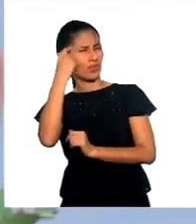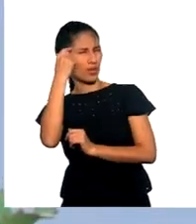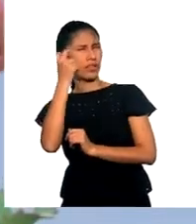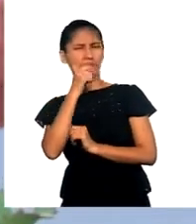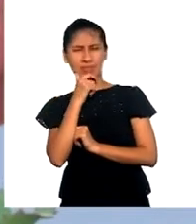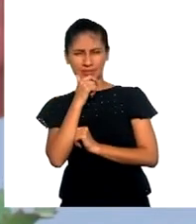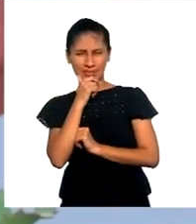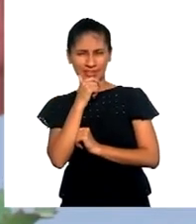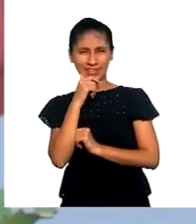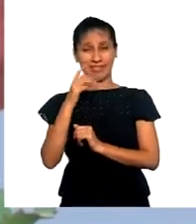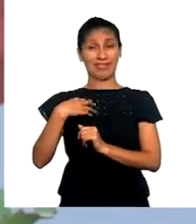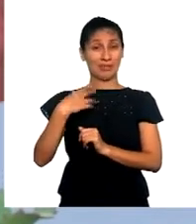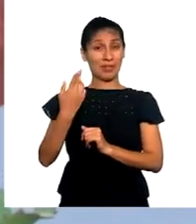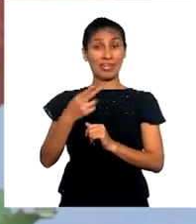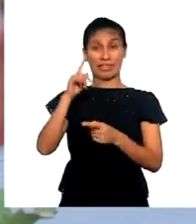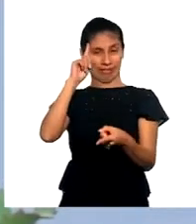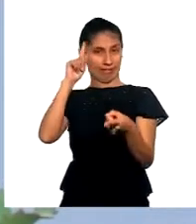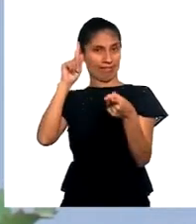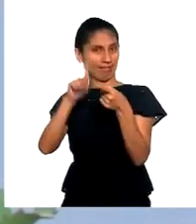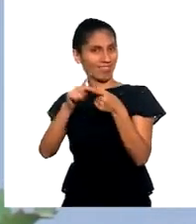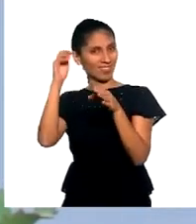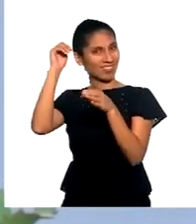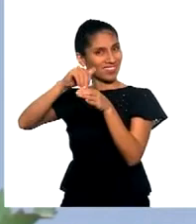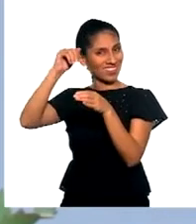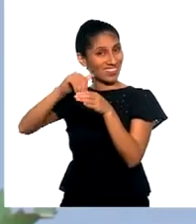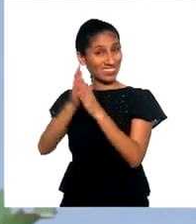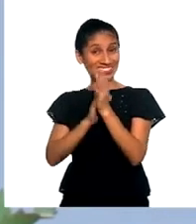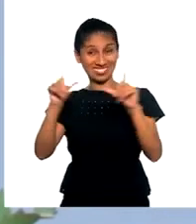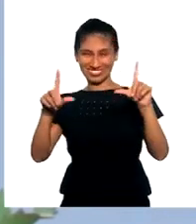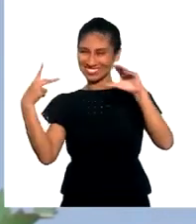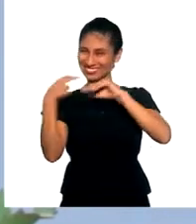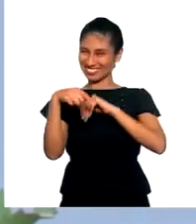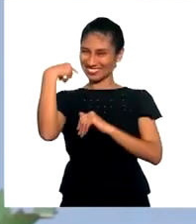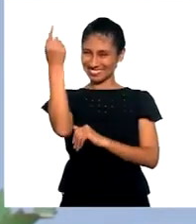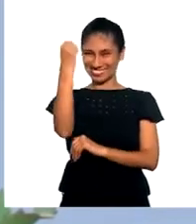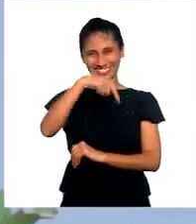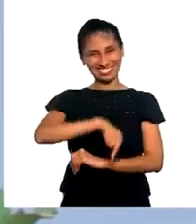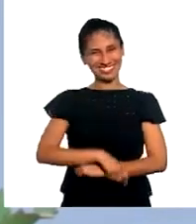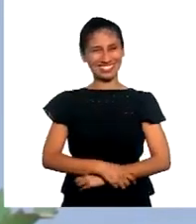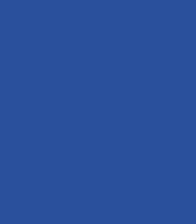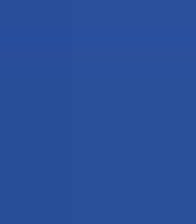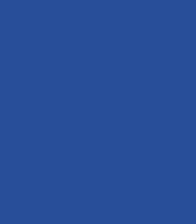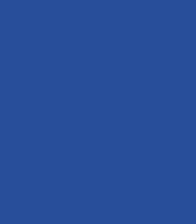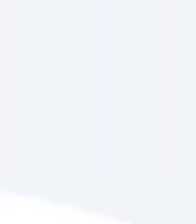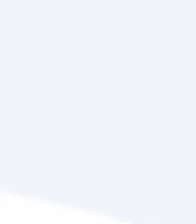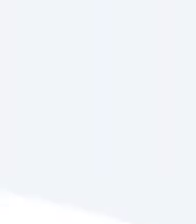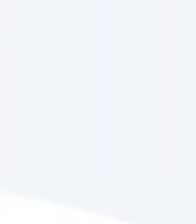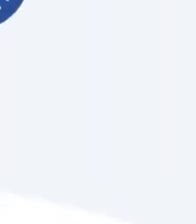llamaré hashtag reto del ahora vamos a la pausa y les cuento más al regreso